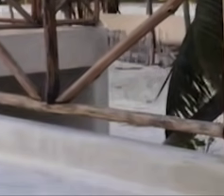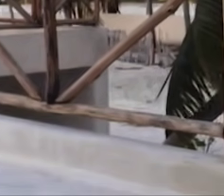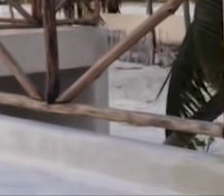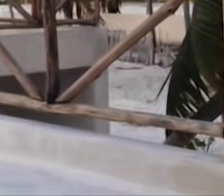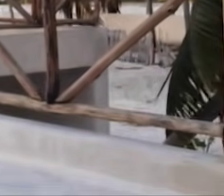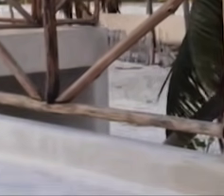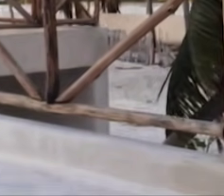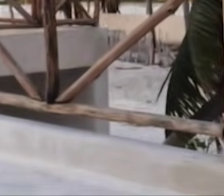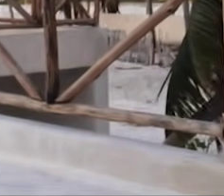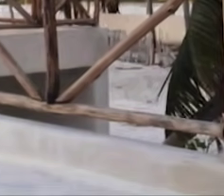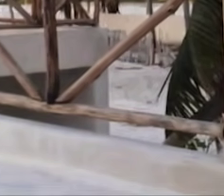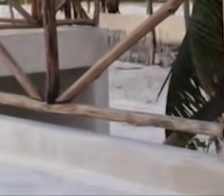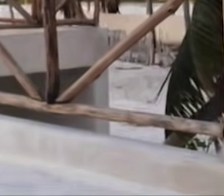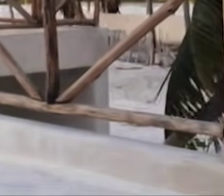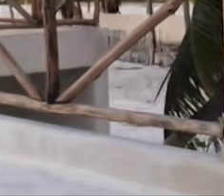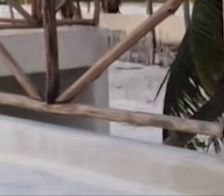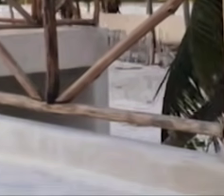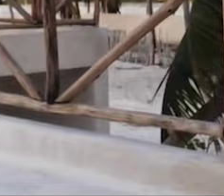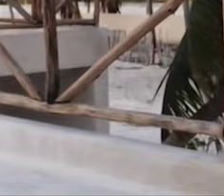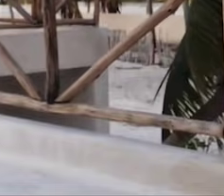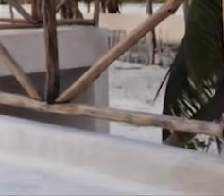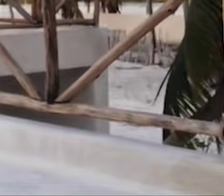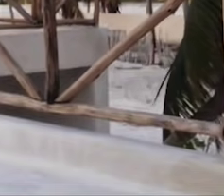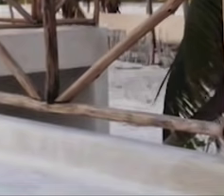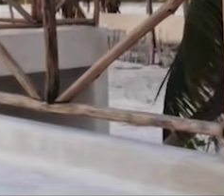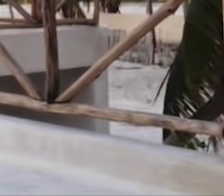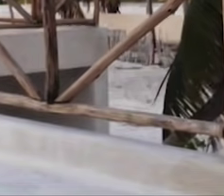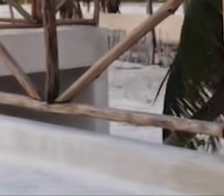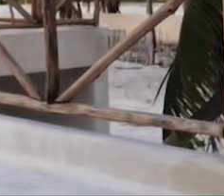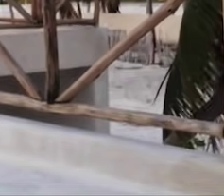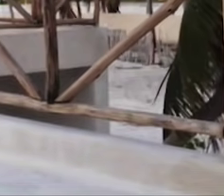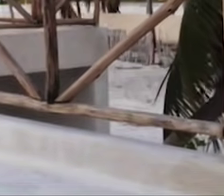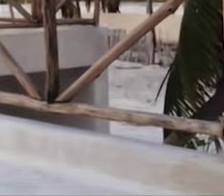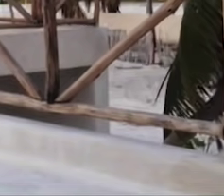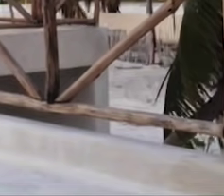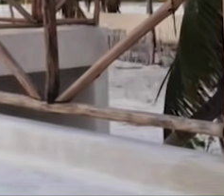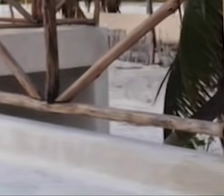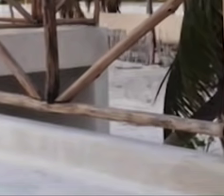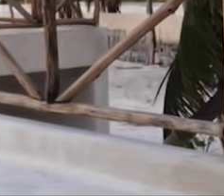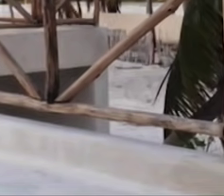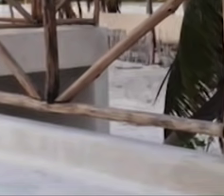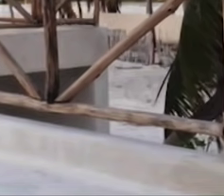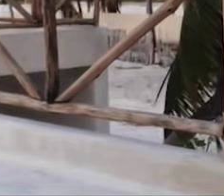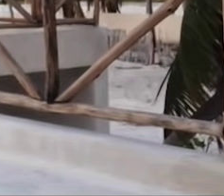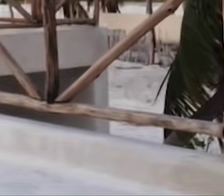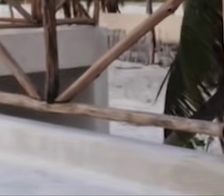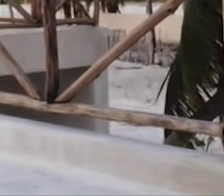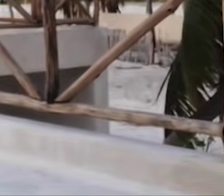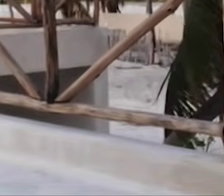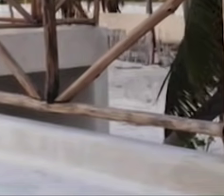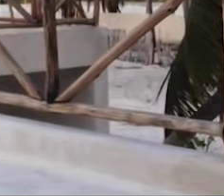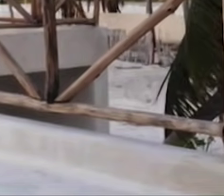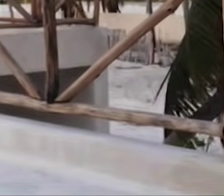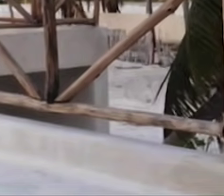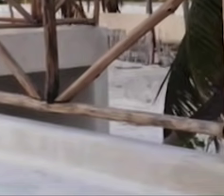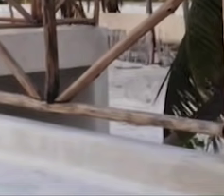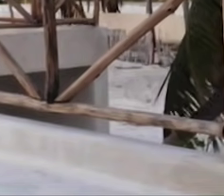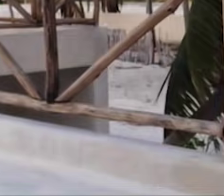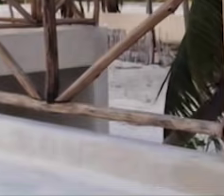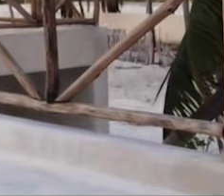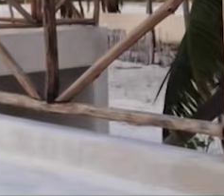¡Regresamos! ¡Agarren la oreja derecha, la oreja izquierda con su mano derecha! ¡Jálenla ligeramente!